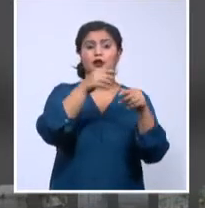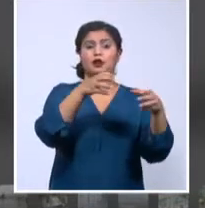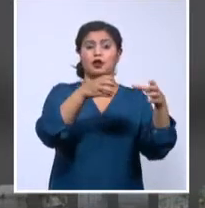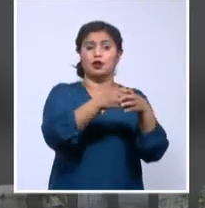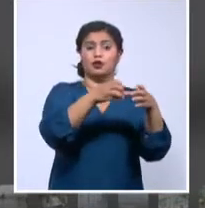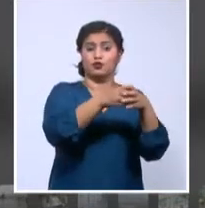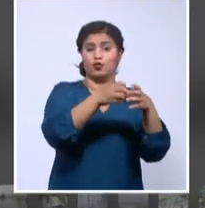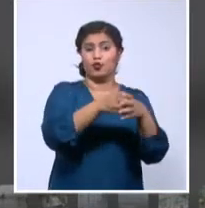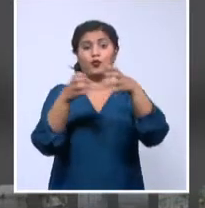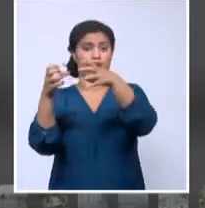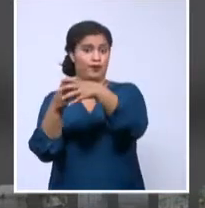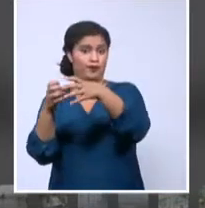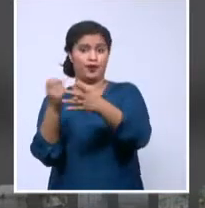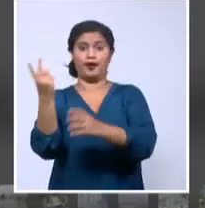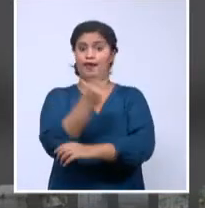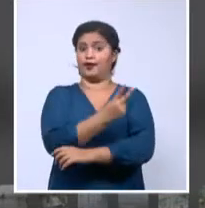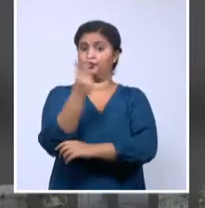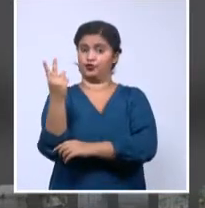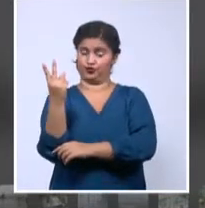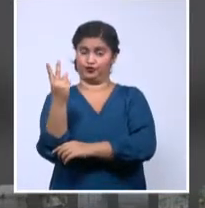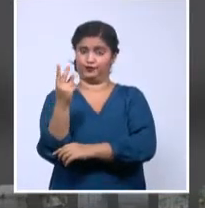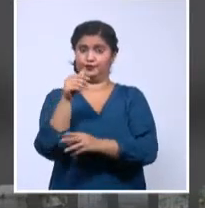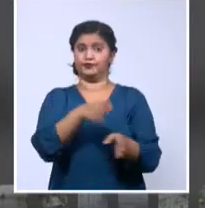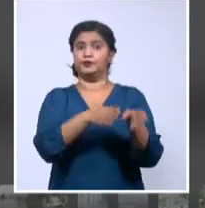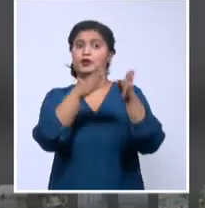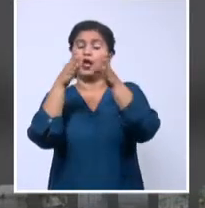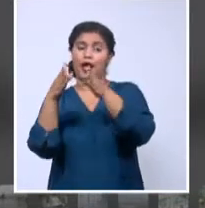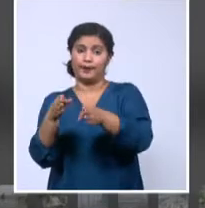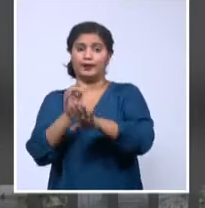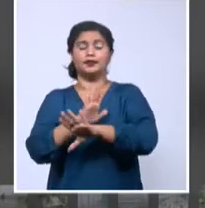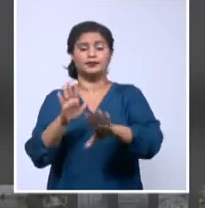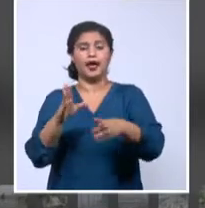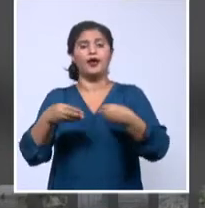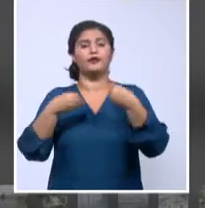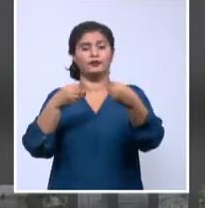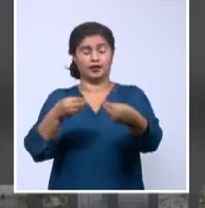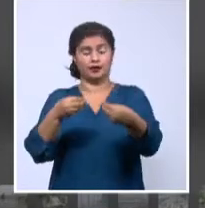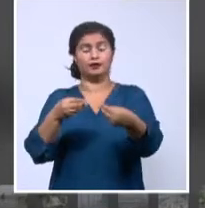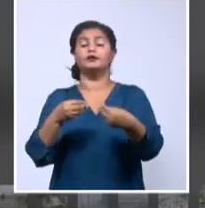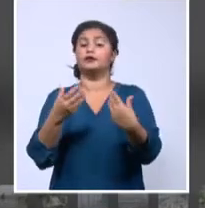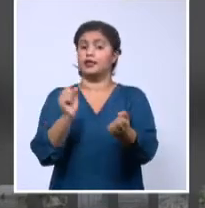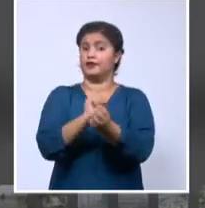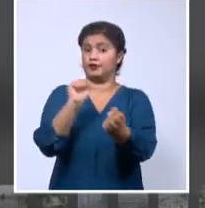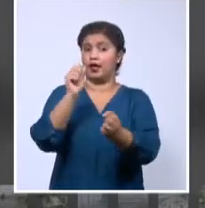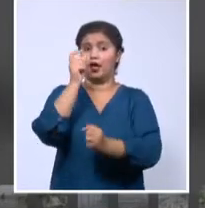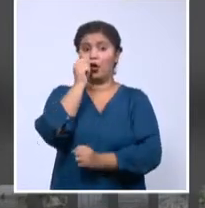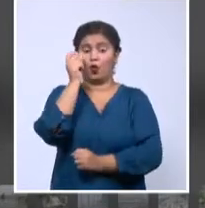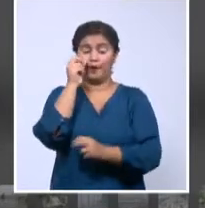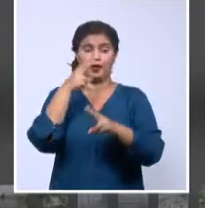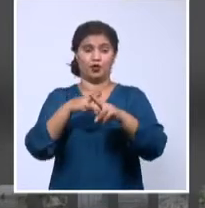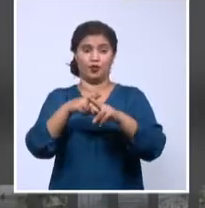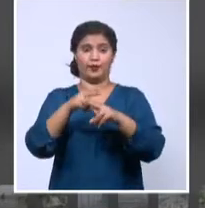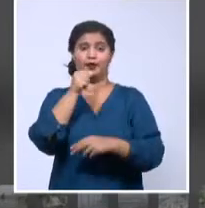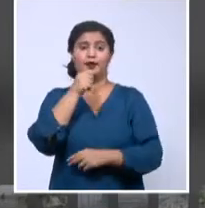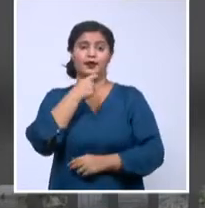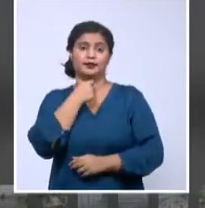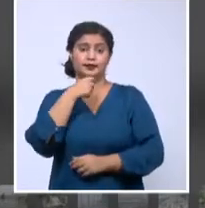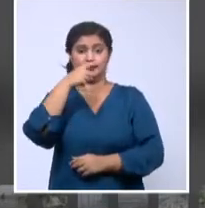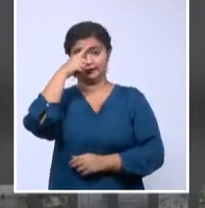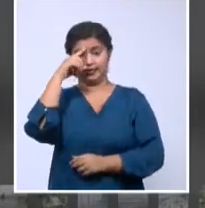sobre las actuaciones de Denis Solís y Alcántara. Desarrollo de agenda de trabajo múltiple con todos los artistas. Revisión de